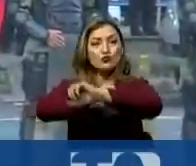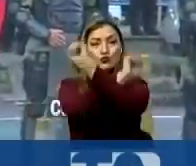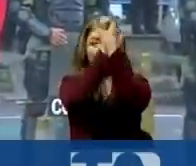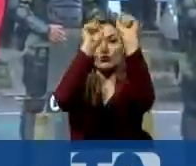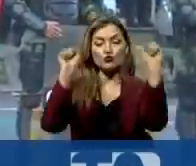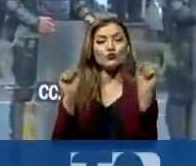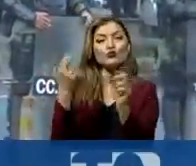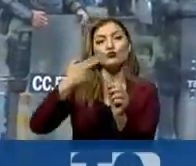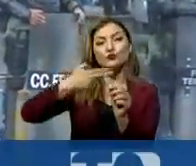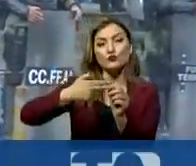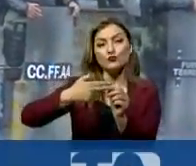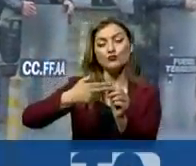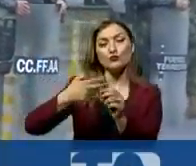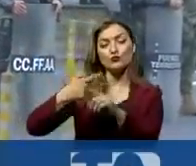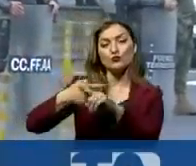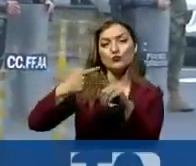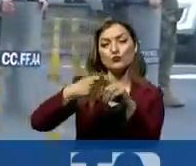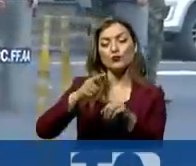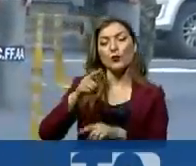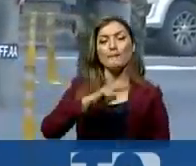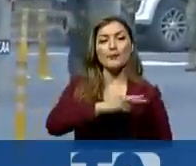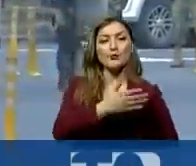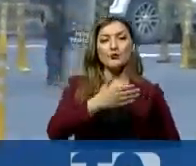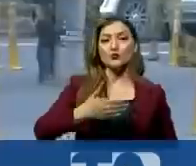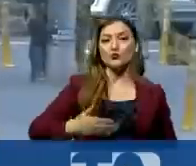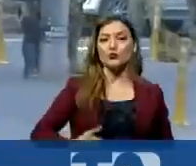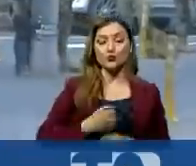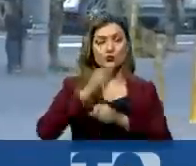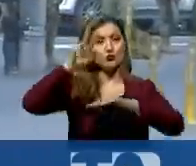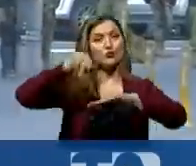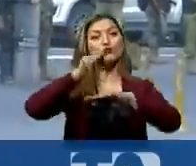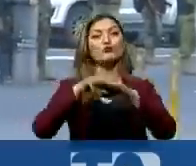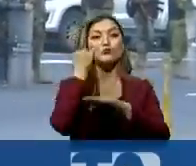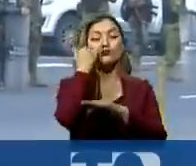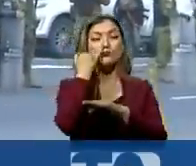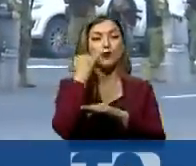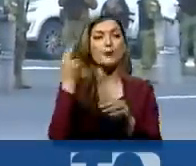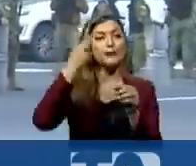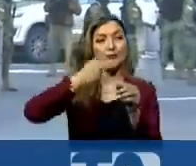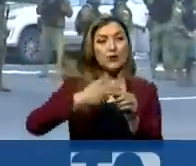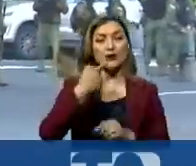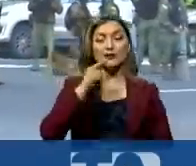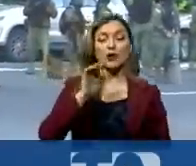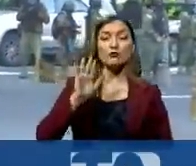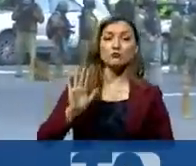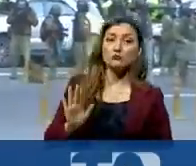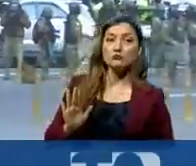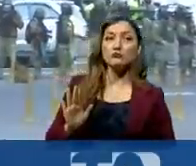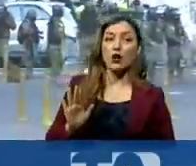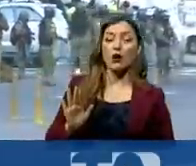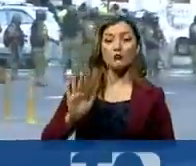participo zenaida yaiza cama vicepresidenta de la conaie y que también hizo aseveraciones y dijo que